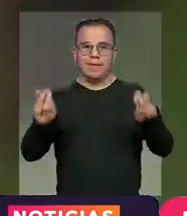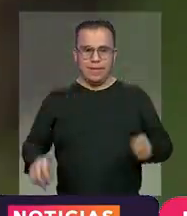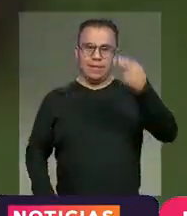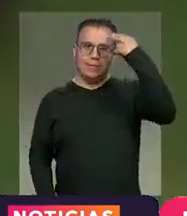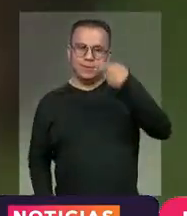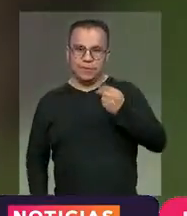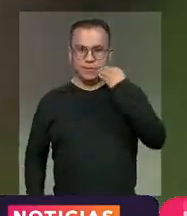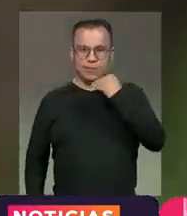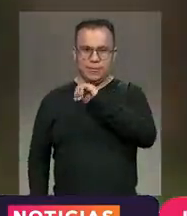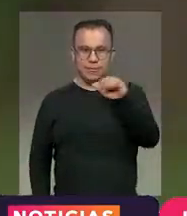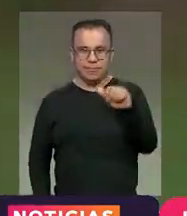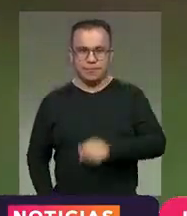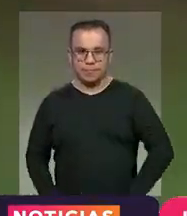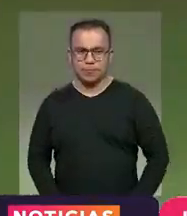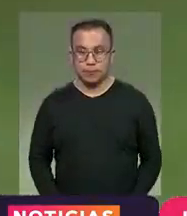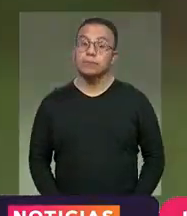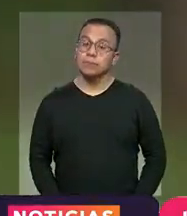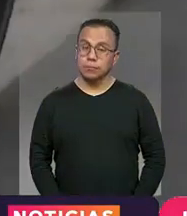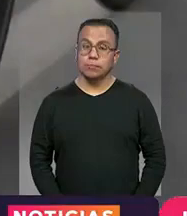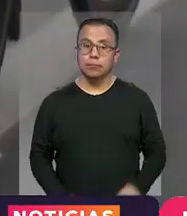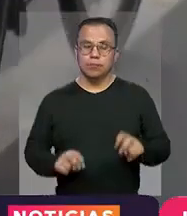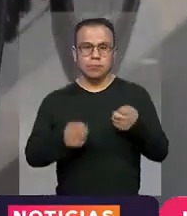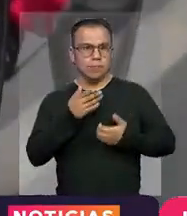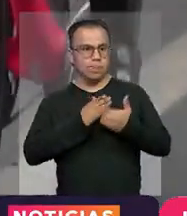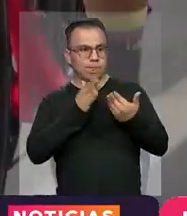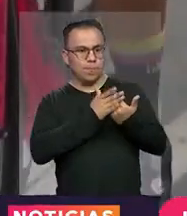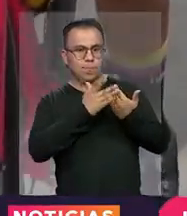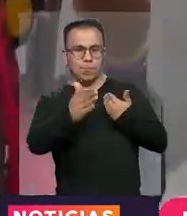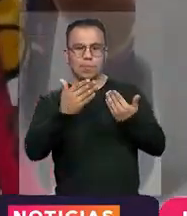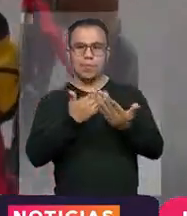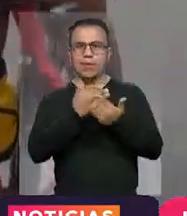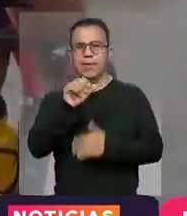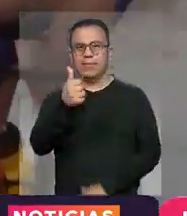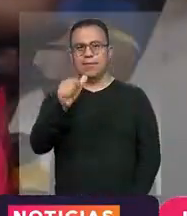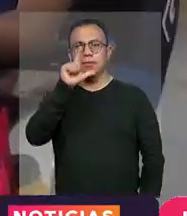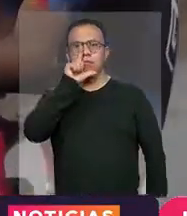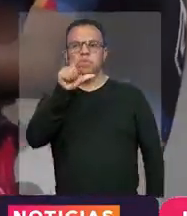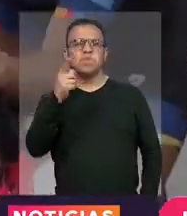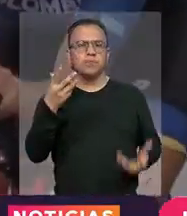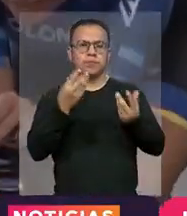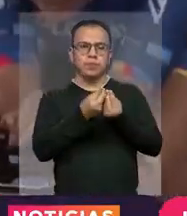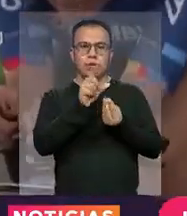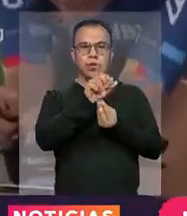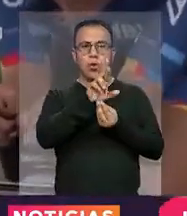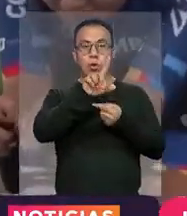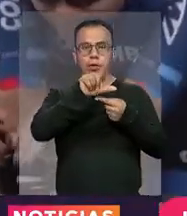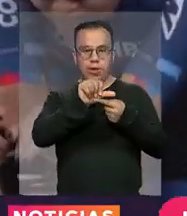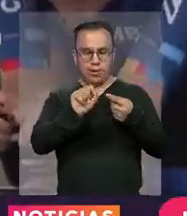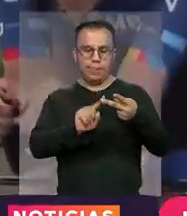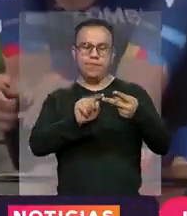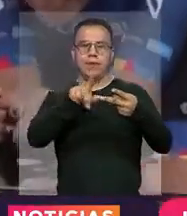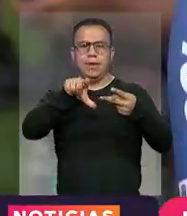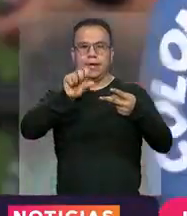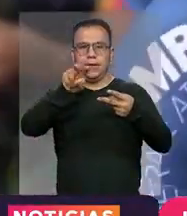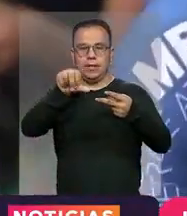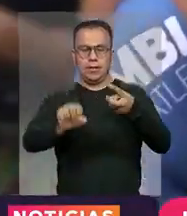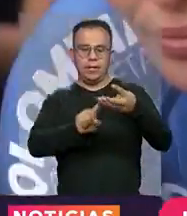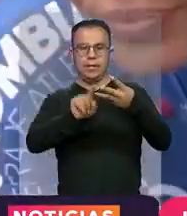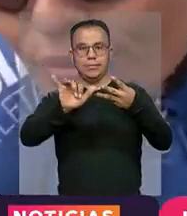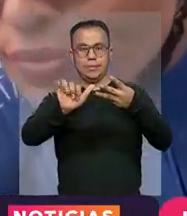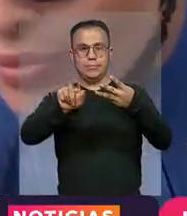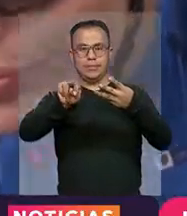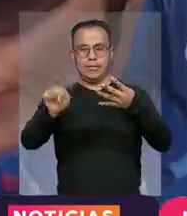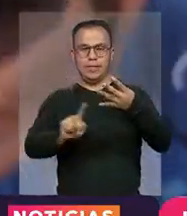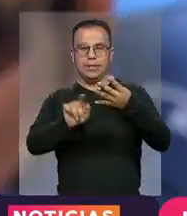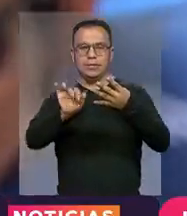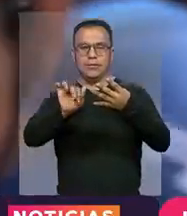¿no? La sexteta nacional que afrontará la carrera desde hoy y hasta el próximo 10 de julio estará conformada por Lorena Colmenares, Lina Hernández, Yesenia